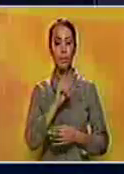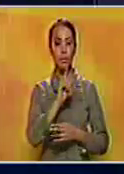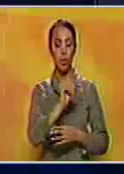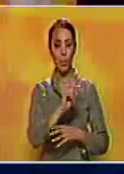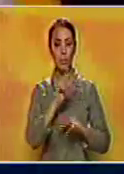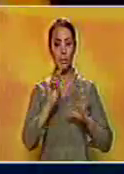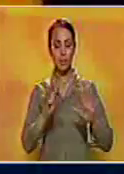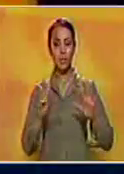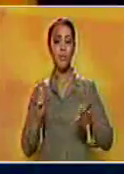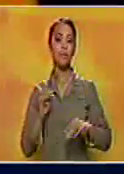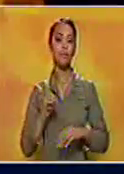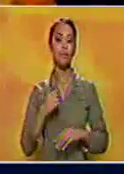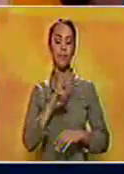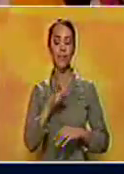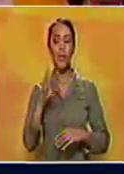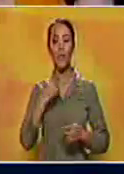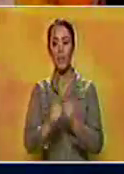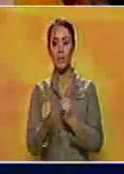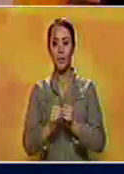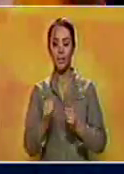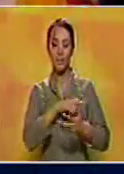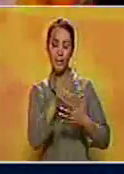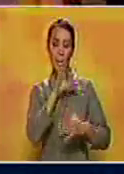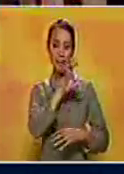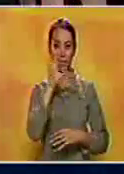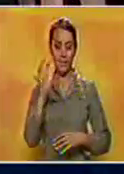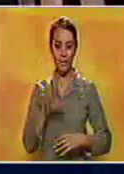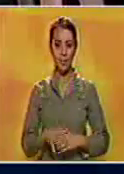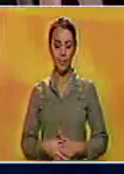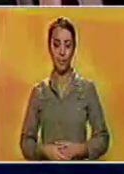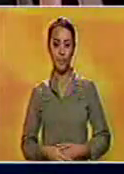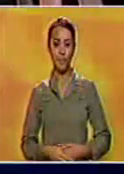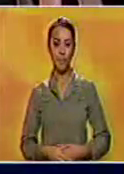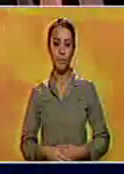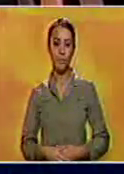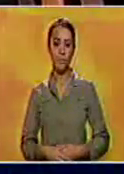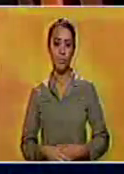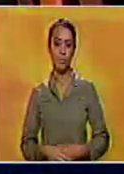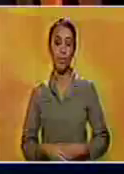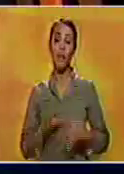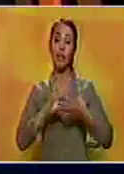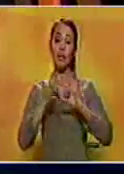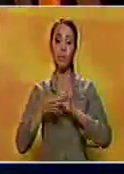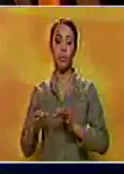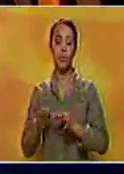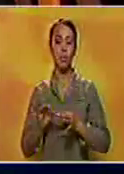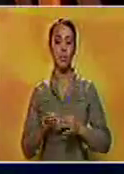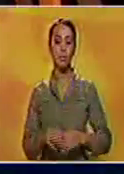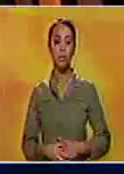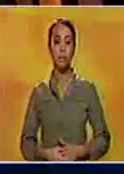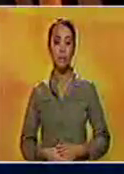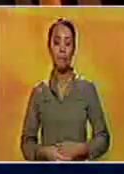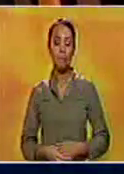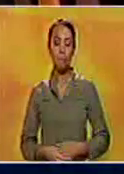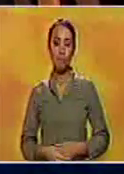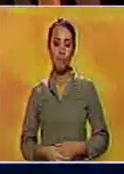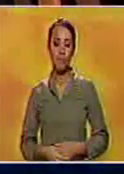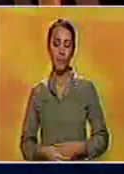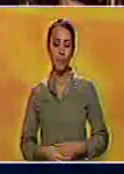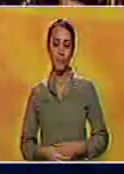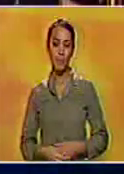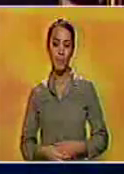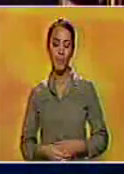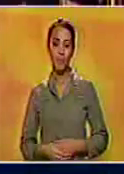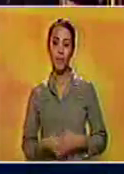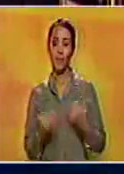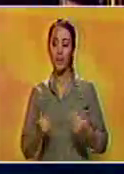2.925 deportistas de 92 países diferentes tomarán parte de la edición 23 de los Juegos Olímpicos de Invierno, que